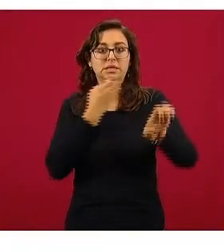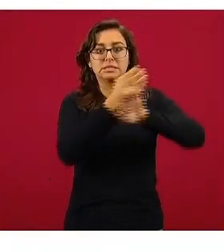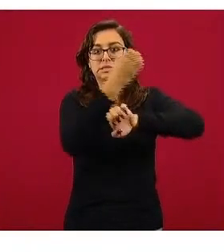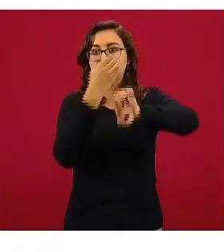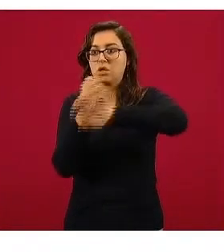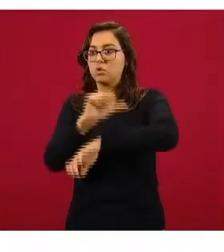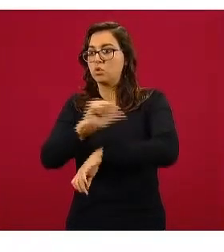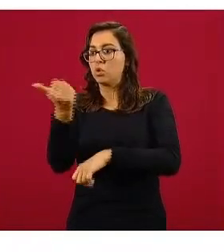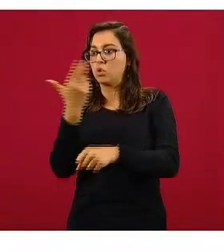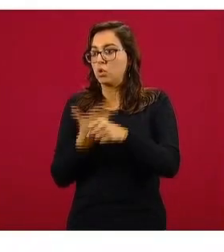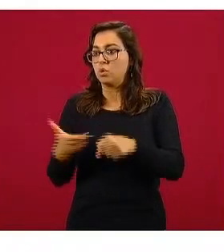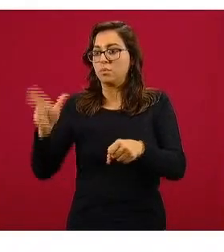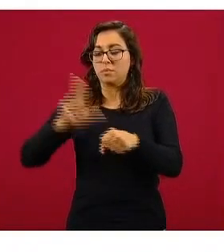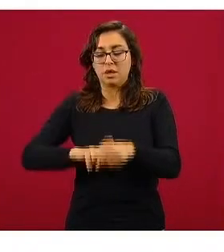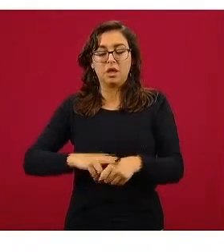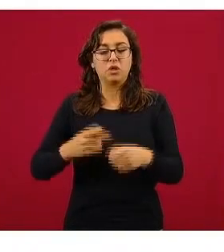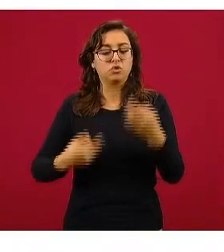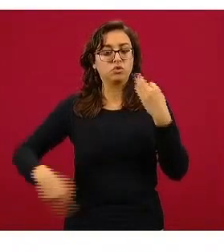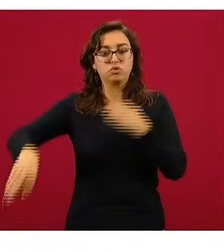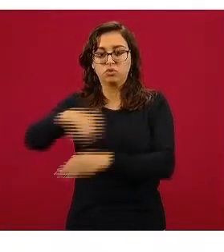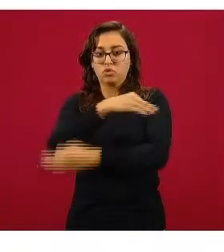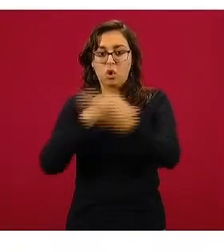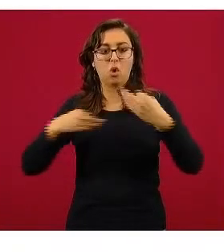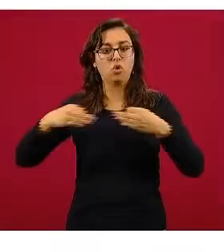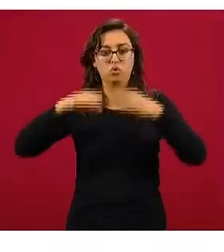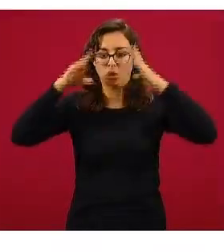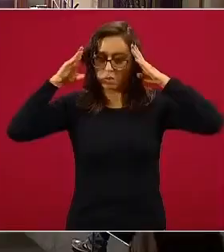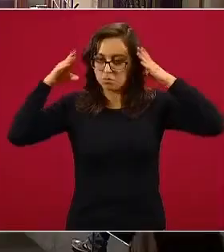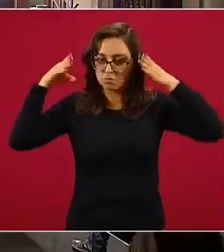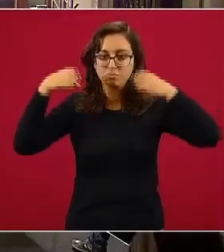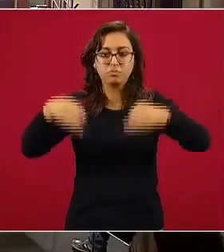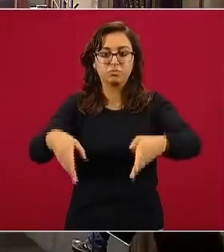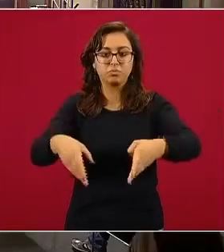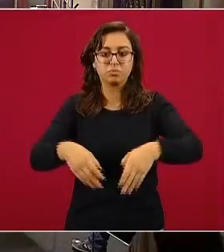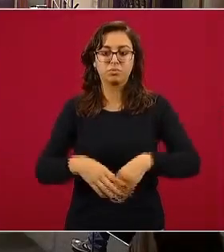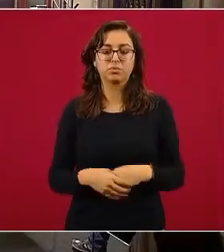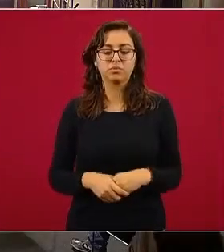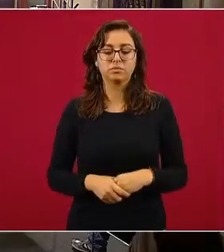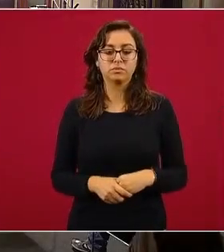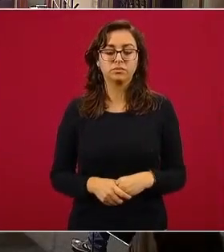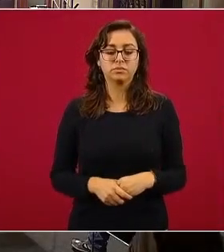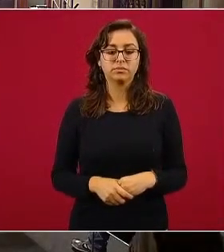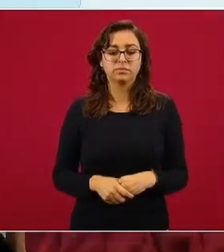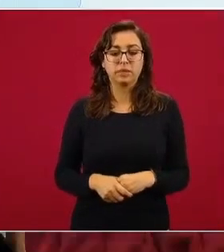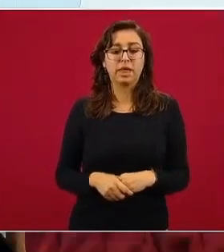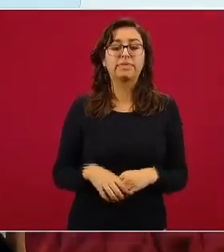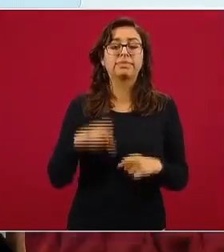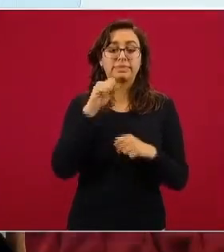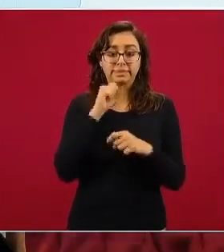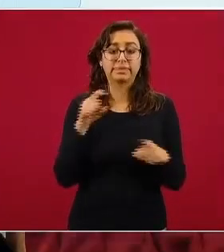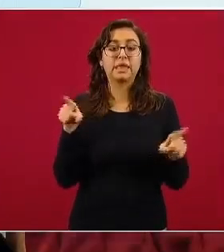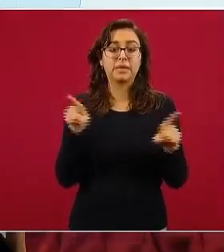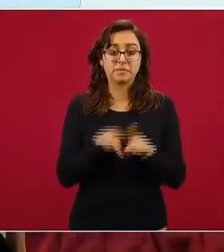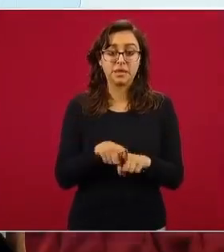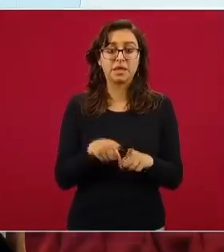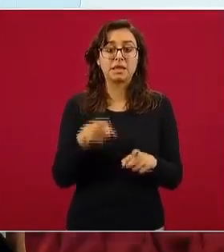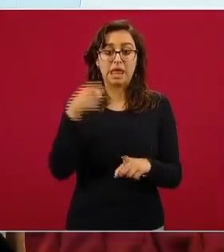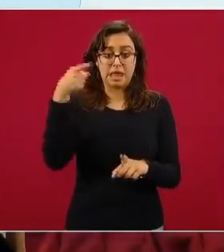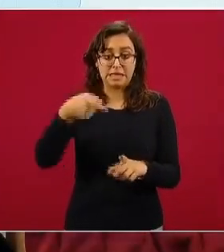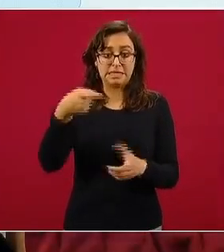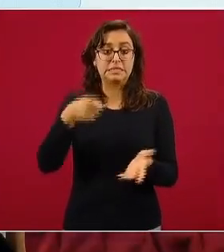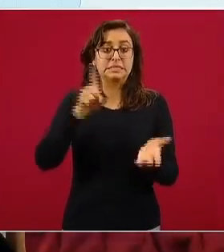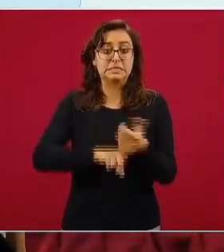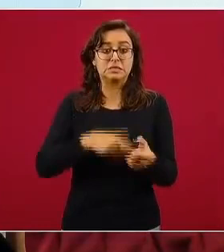hospitalarias, y la idea es concentrar estos recursos capacitados en estas unidades seleccionadas, ¿no? Y también mantener en estas unidades